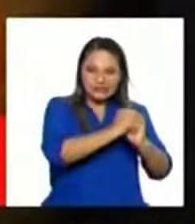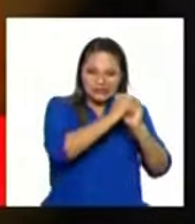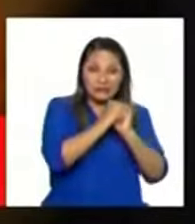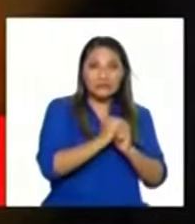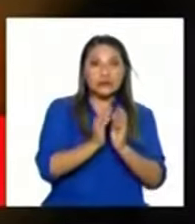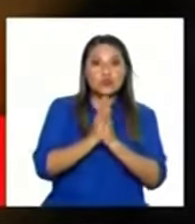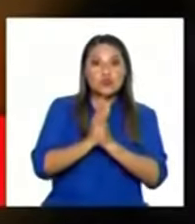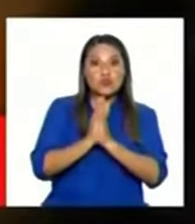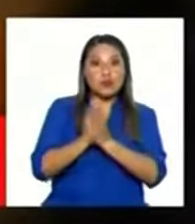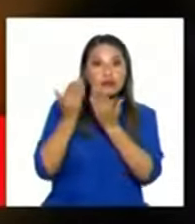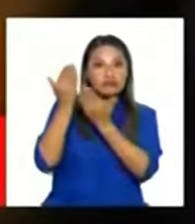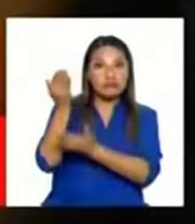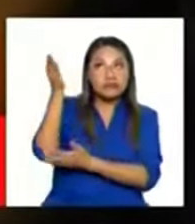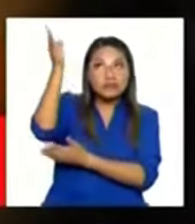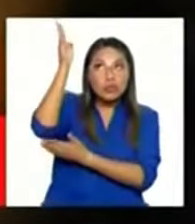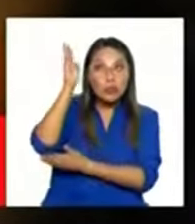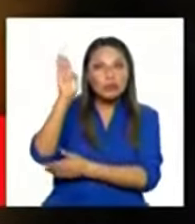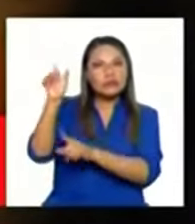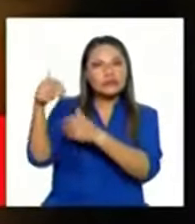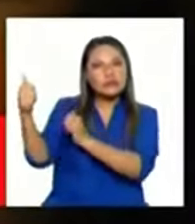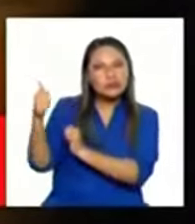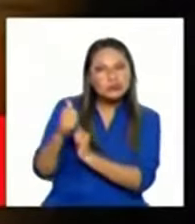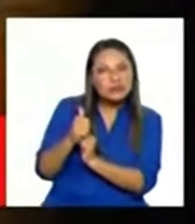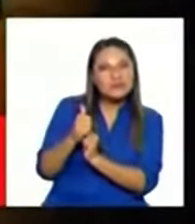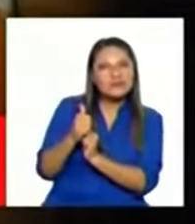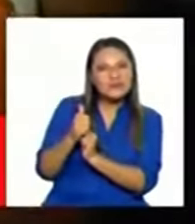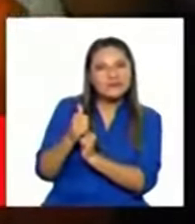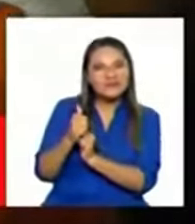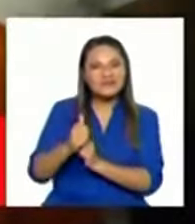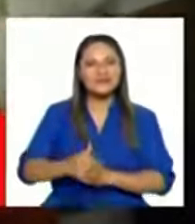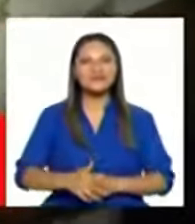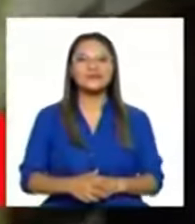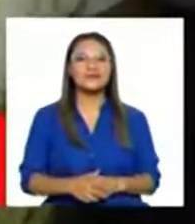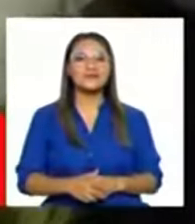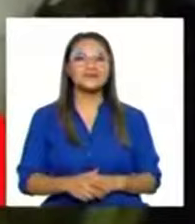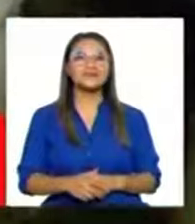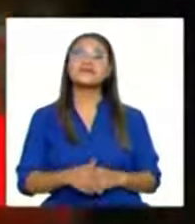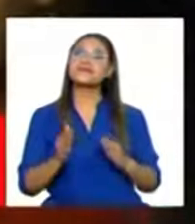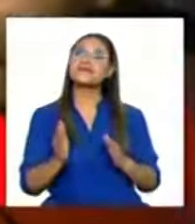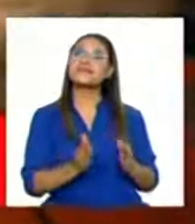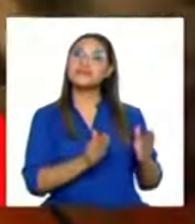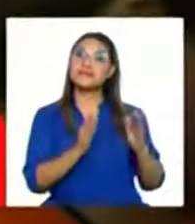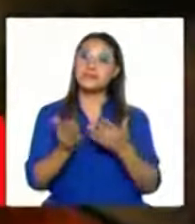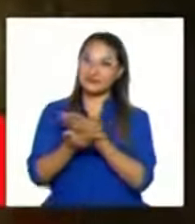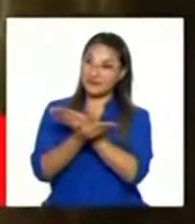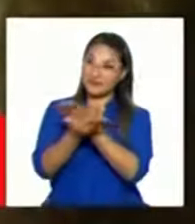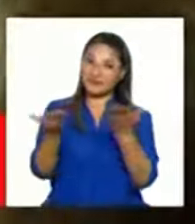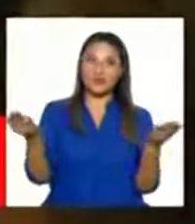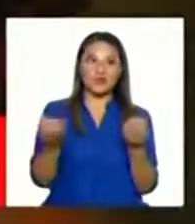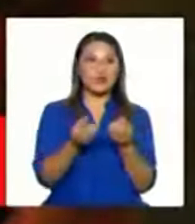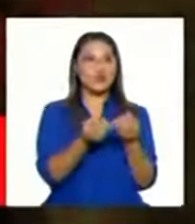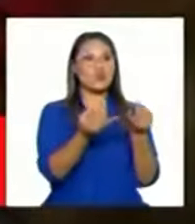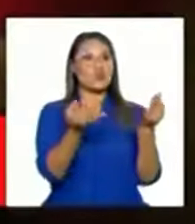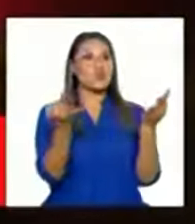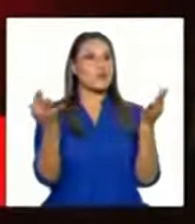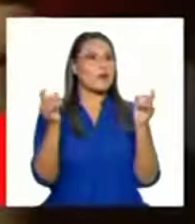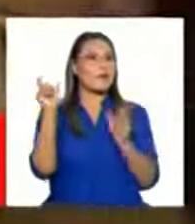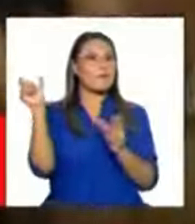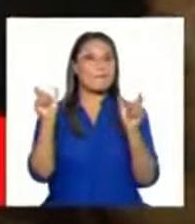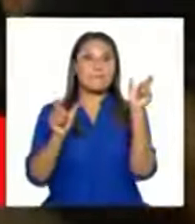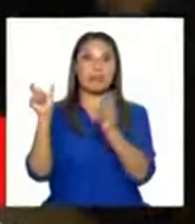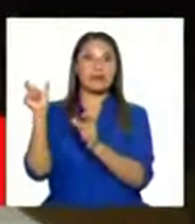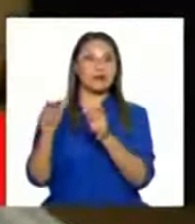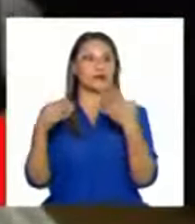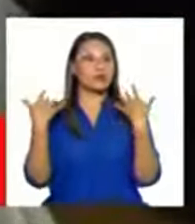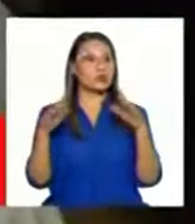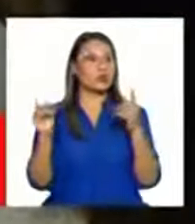Dios siempre nos acompañe. Muy bien, muchísimas gracias. Mira, quiero mostrarte cómo más cantidad de gente, es increíble toda